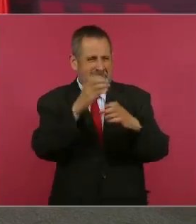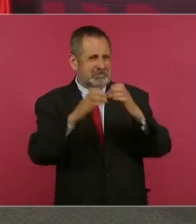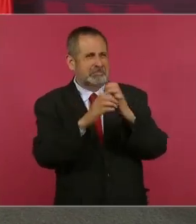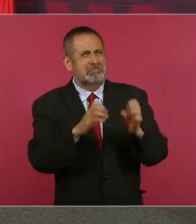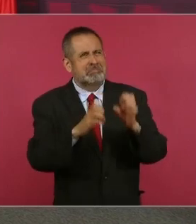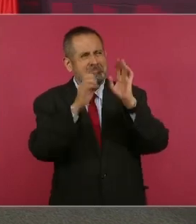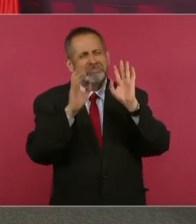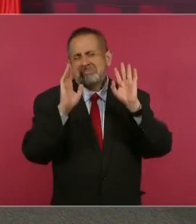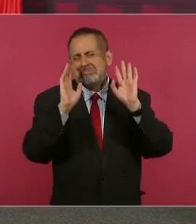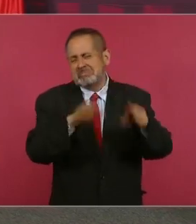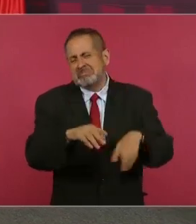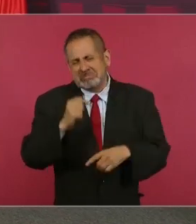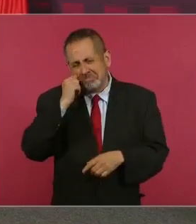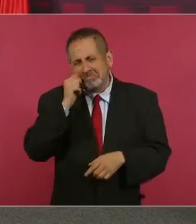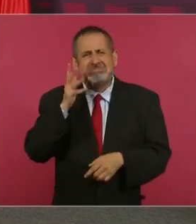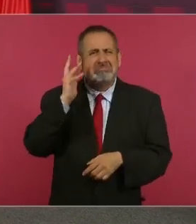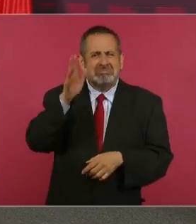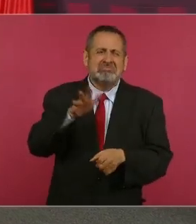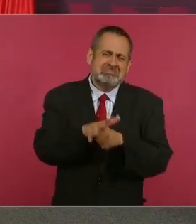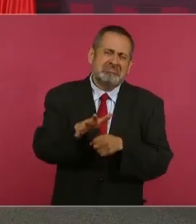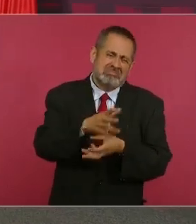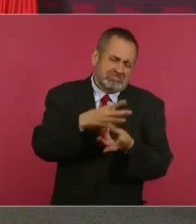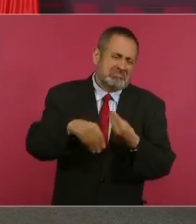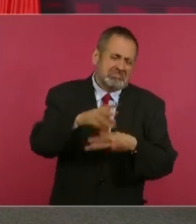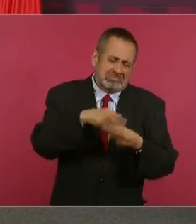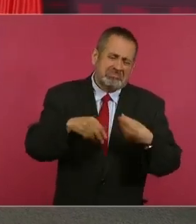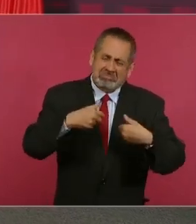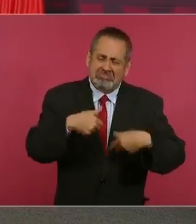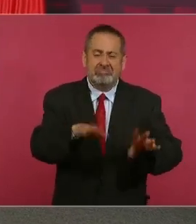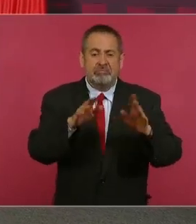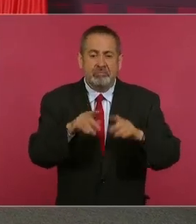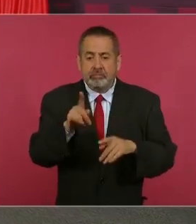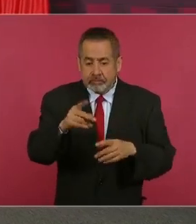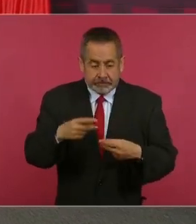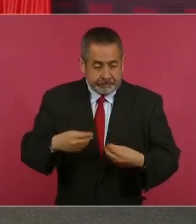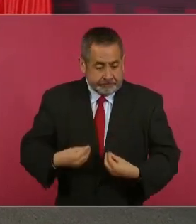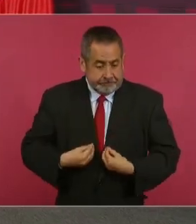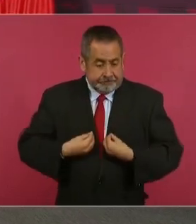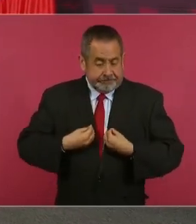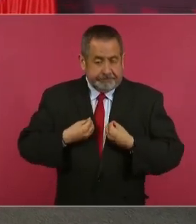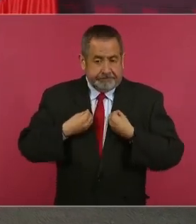de una u otra forma se resuelve,